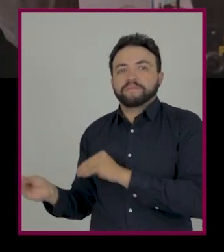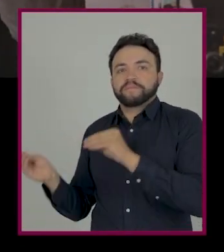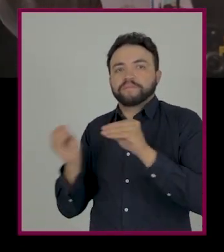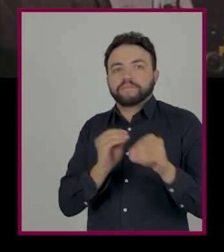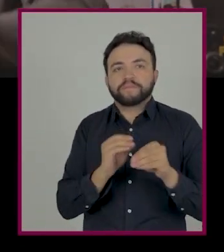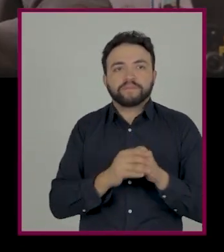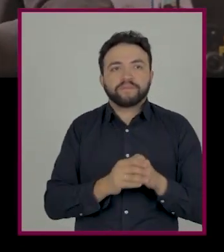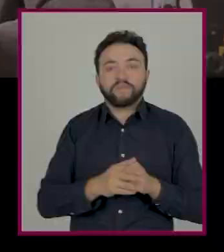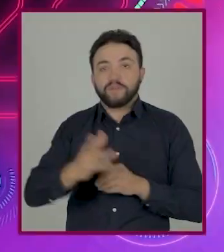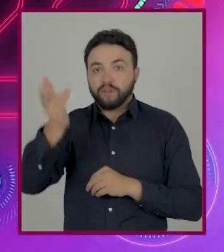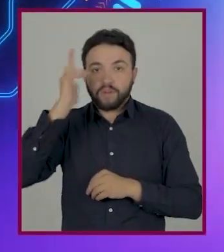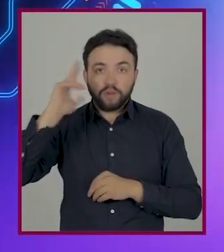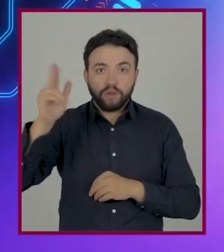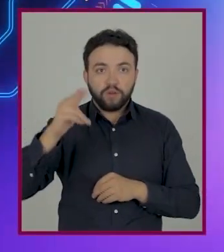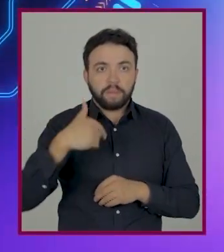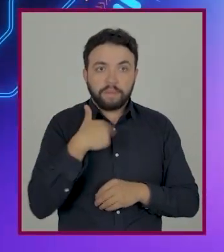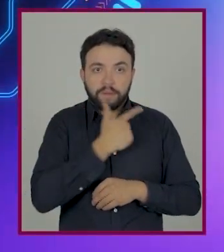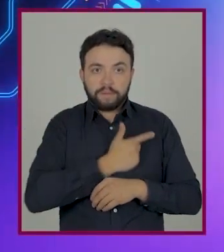¡Ágata!